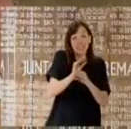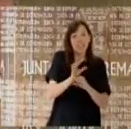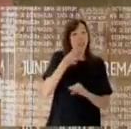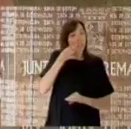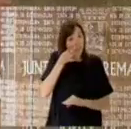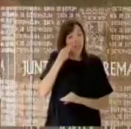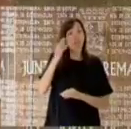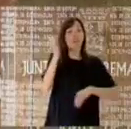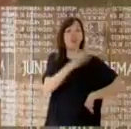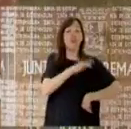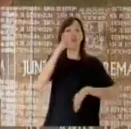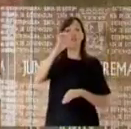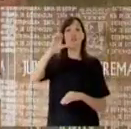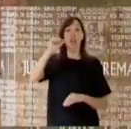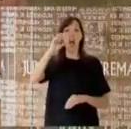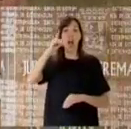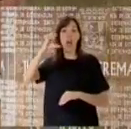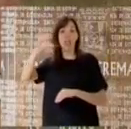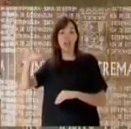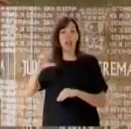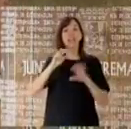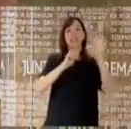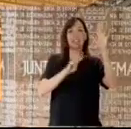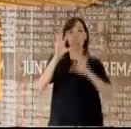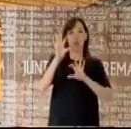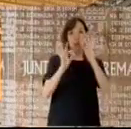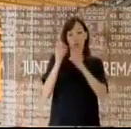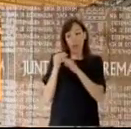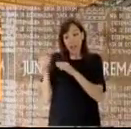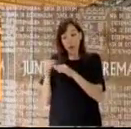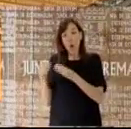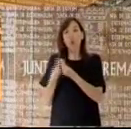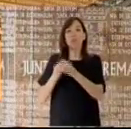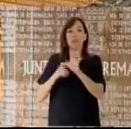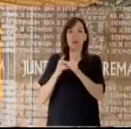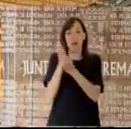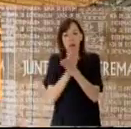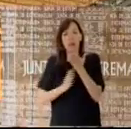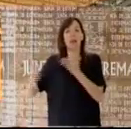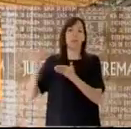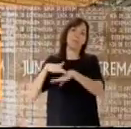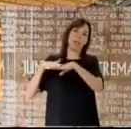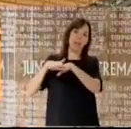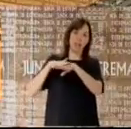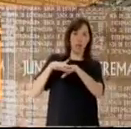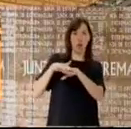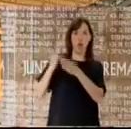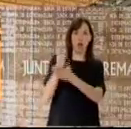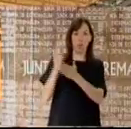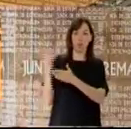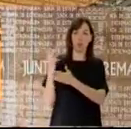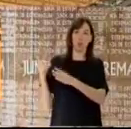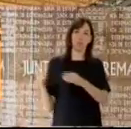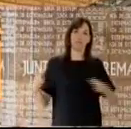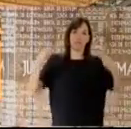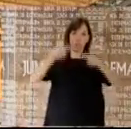Fondo FEADER, el resto entre la Junta de Extremadura y el Ministerio de Agricultura. El objetivo fundamental de estas ayudas